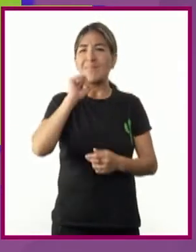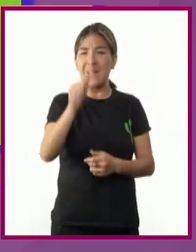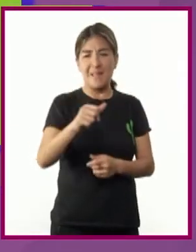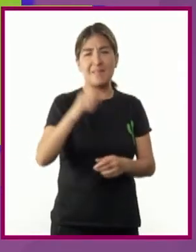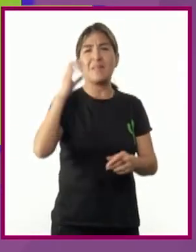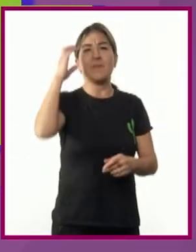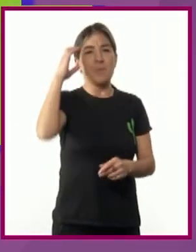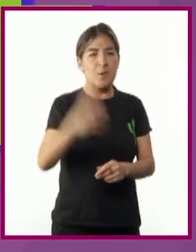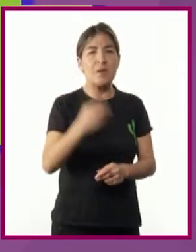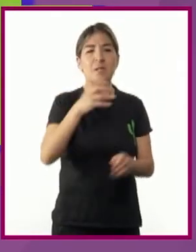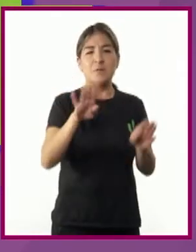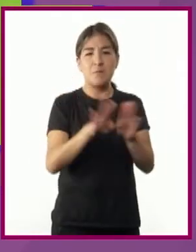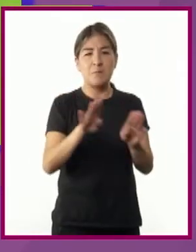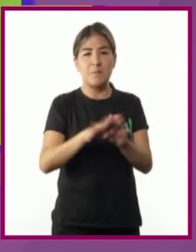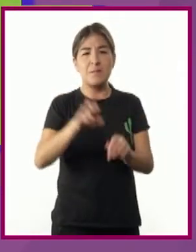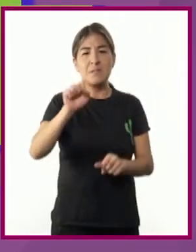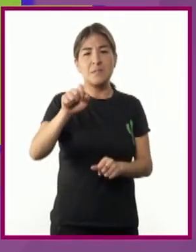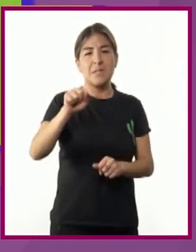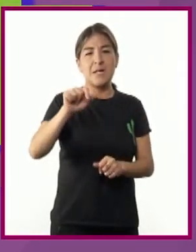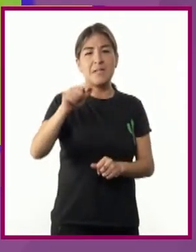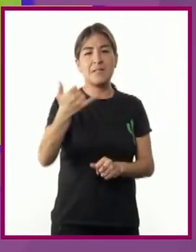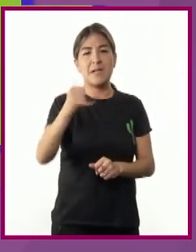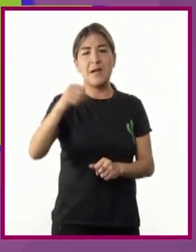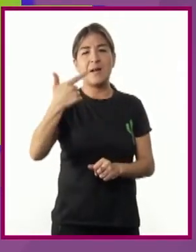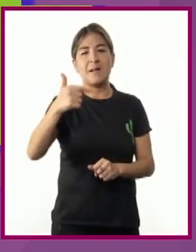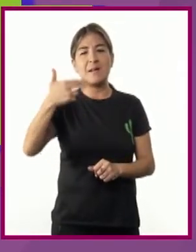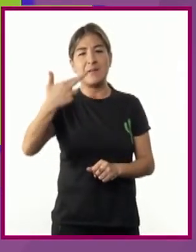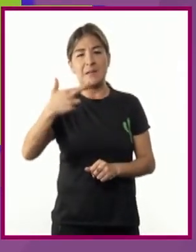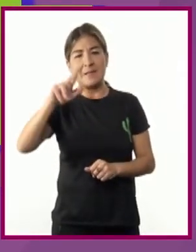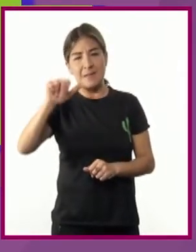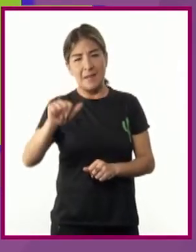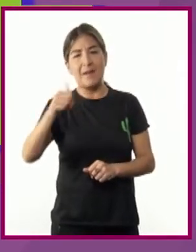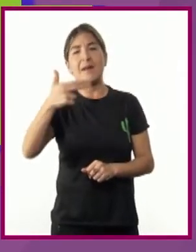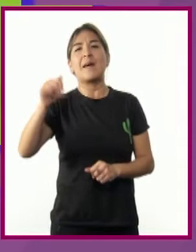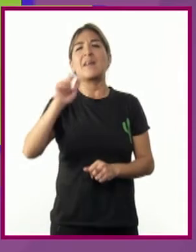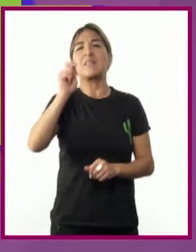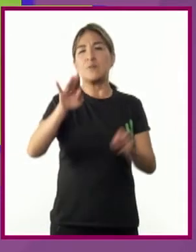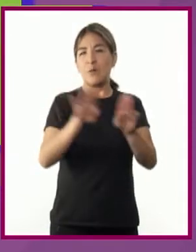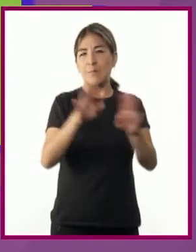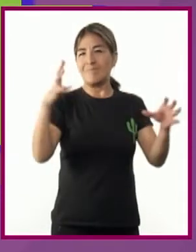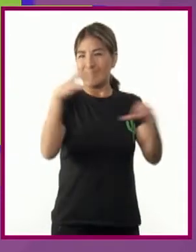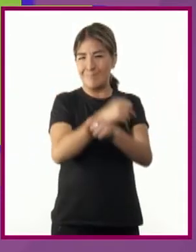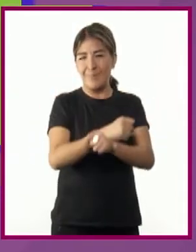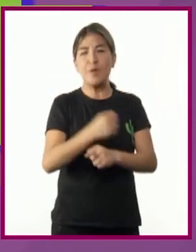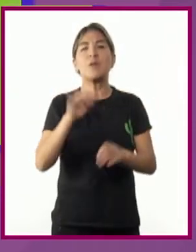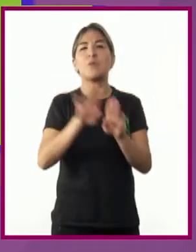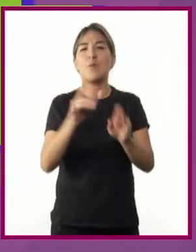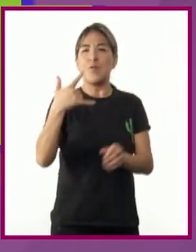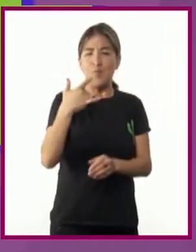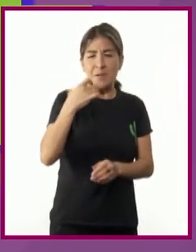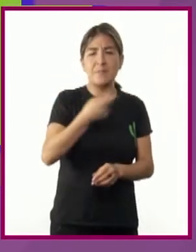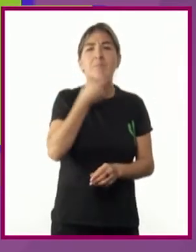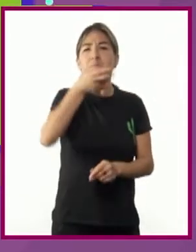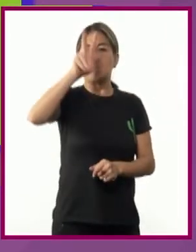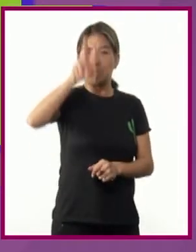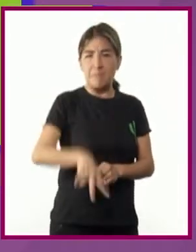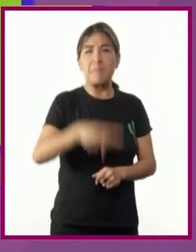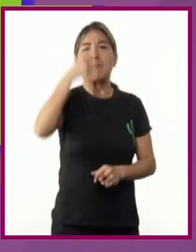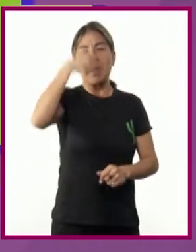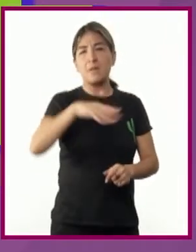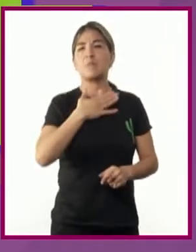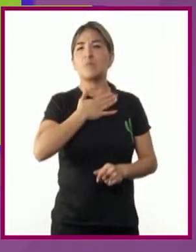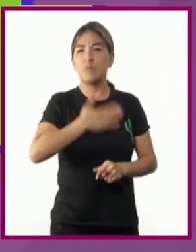desobediencia civil y el satyagraha, o fuerza de la verdad, como Gandhi solía llamarlo, con lo que mostró a su pueblo la manera de hacer justicia